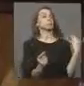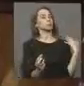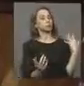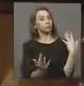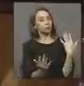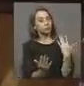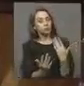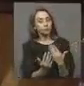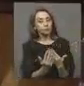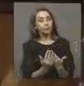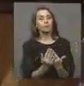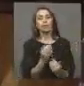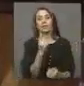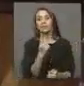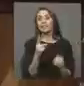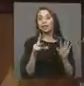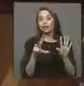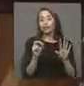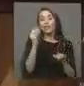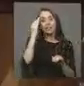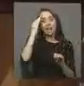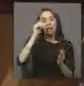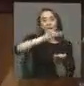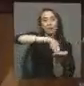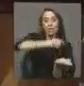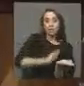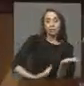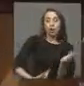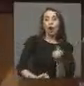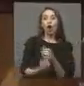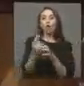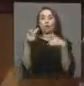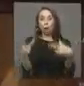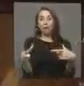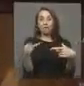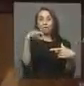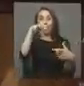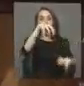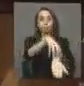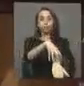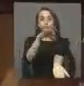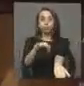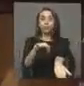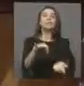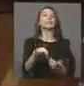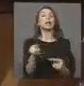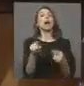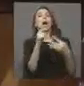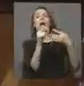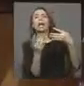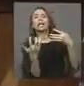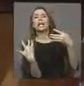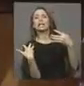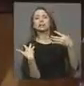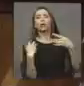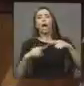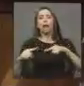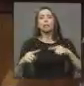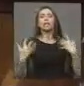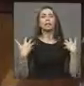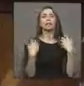fecha, transcurrieron 180 días para que el nuevo territorio asumiera las responsabilidades administrativas y